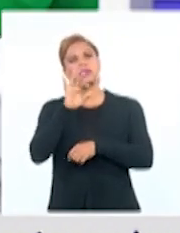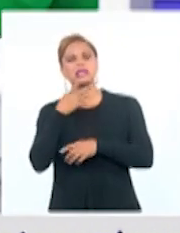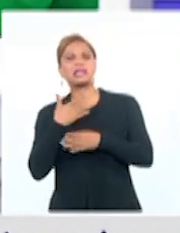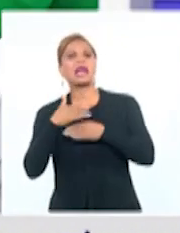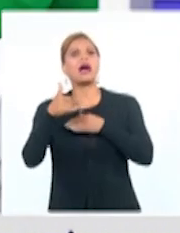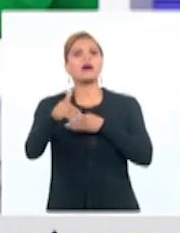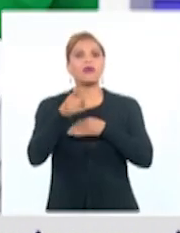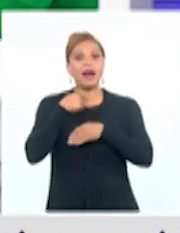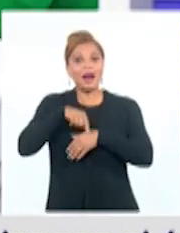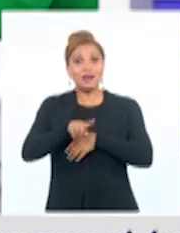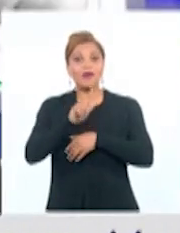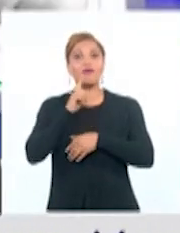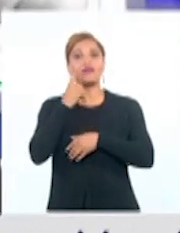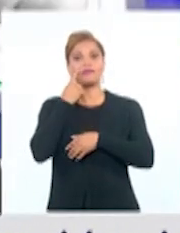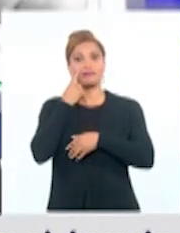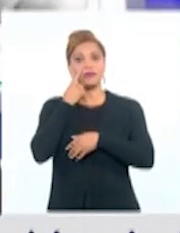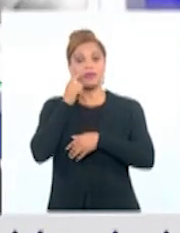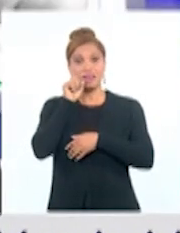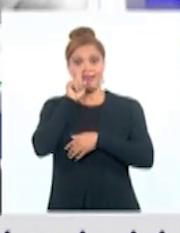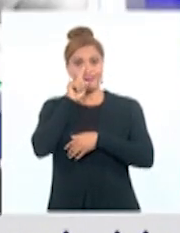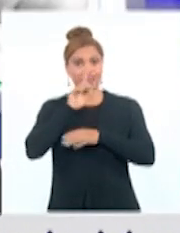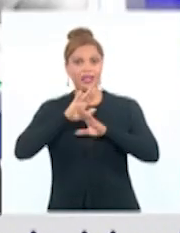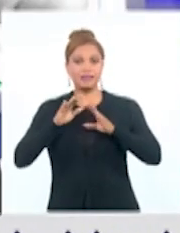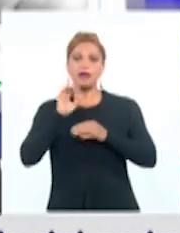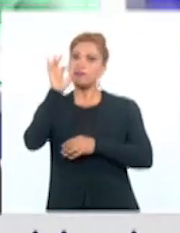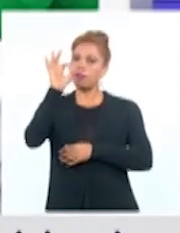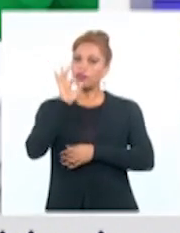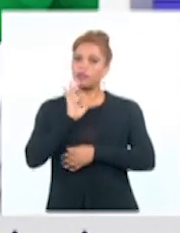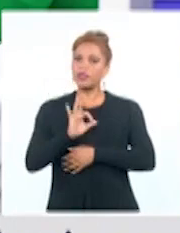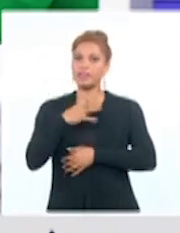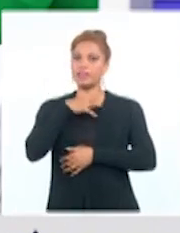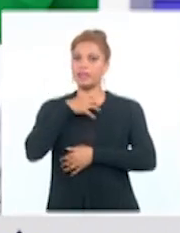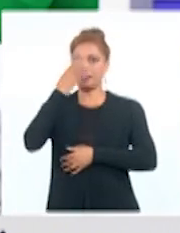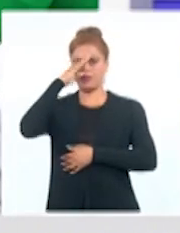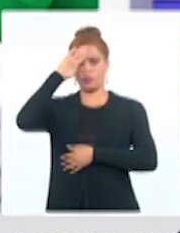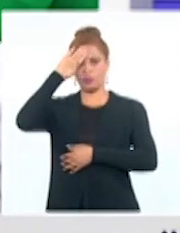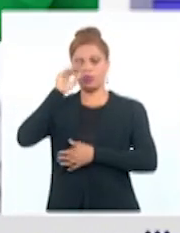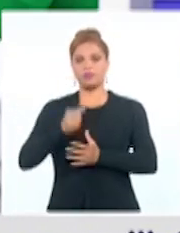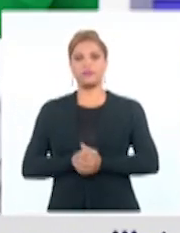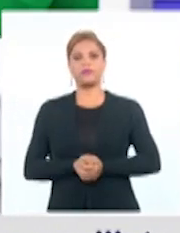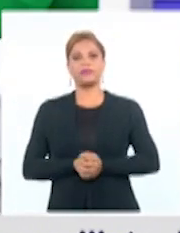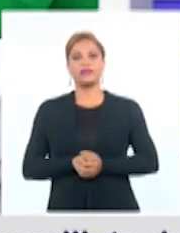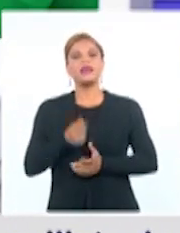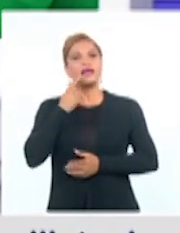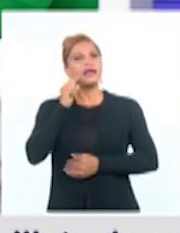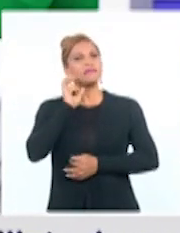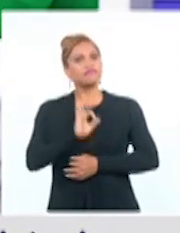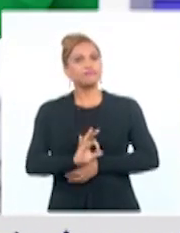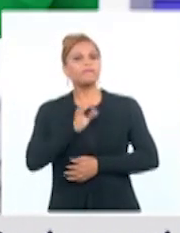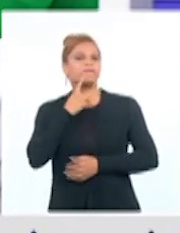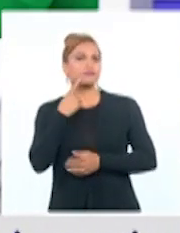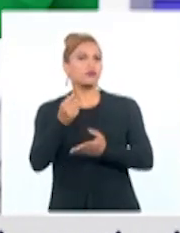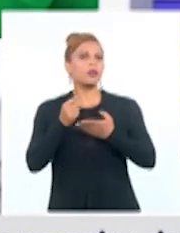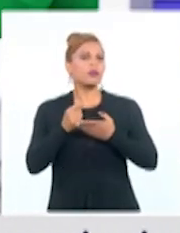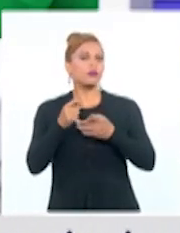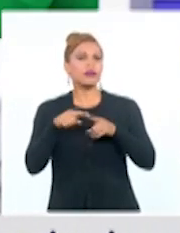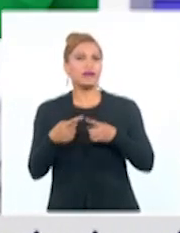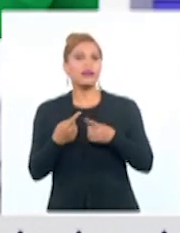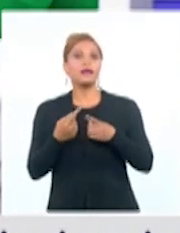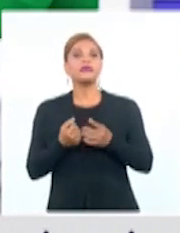pero ya hoy vamos a ver al final el % que tenemos. Claro. Y es lo que indiscutiblemente nos permite